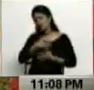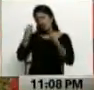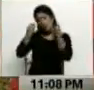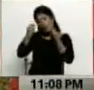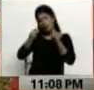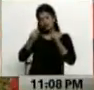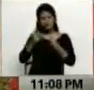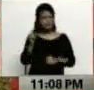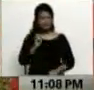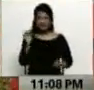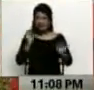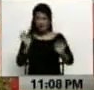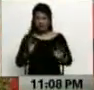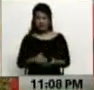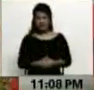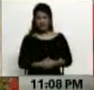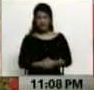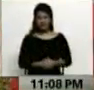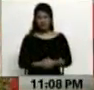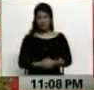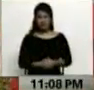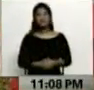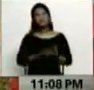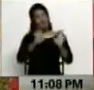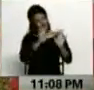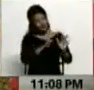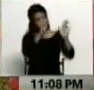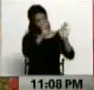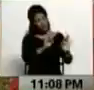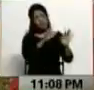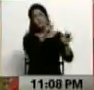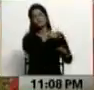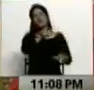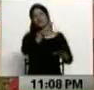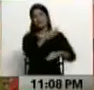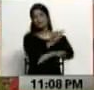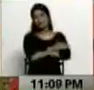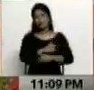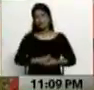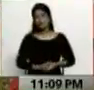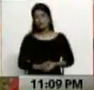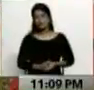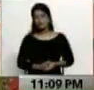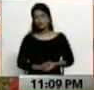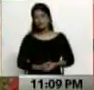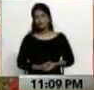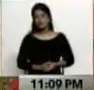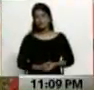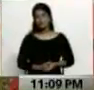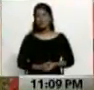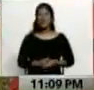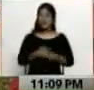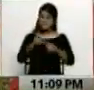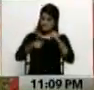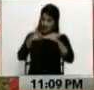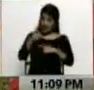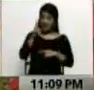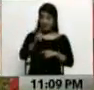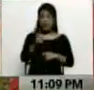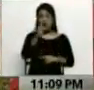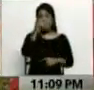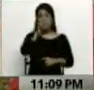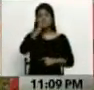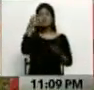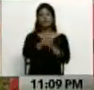nada absolutamente nada así son ellos pues mira mañana se